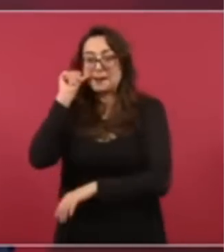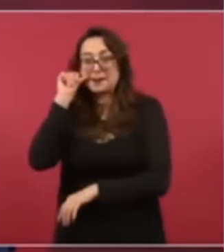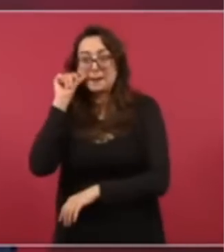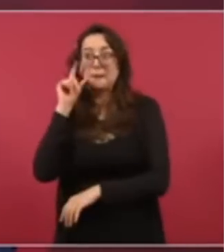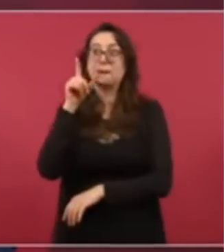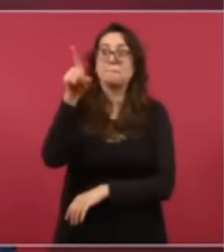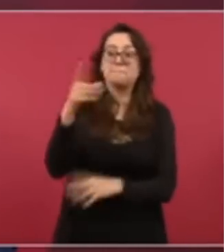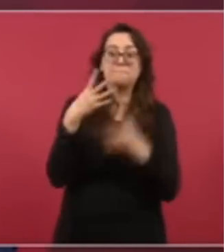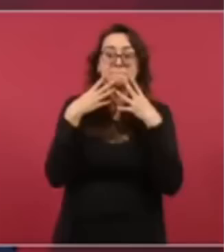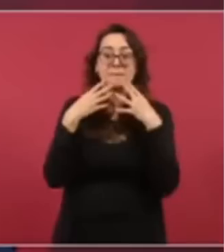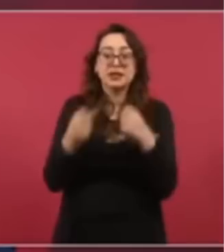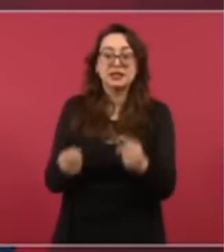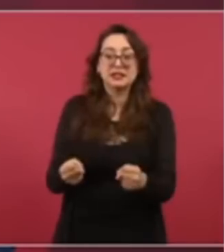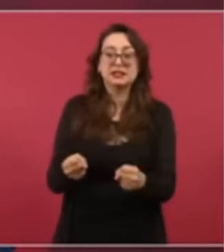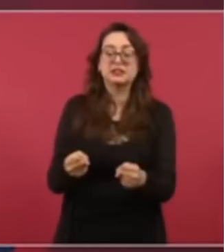a